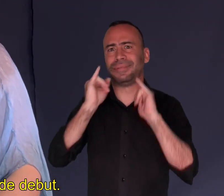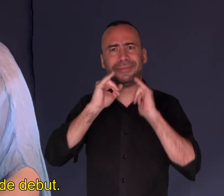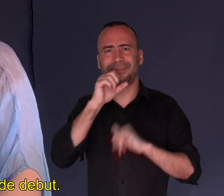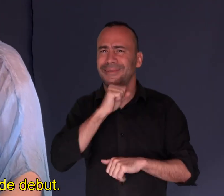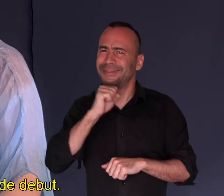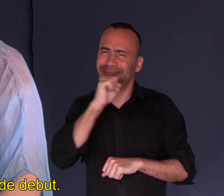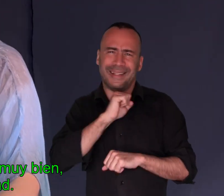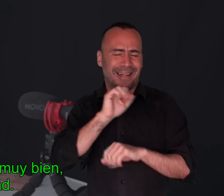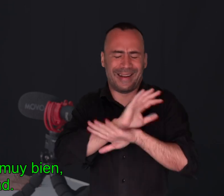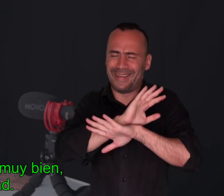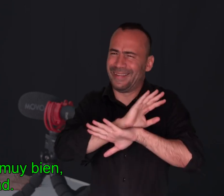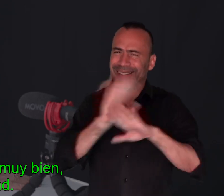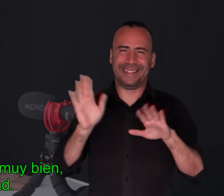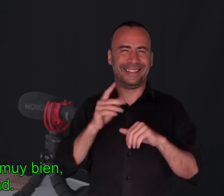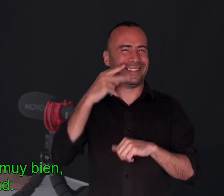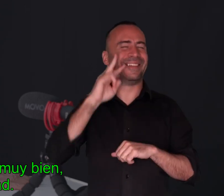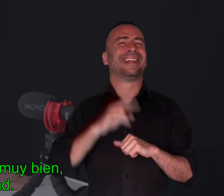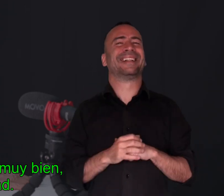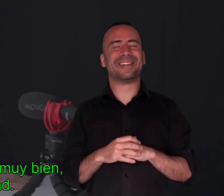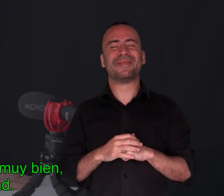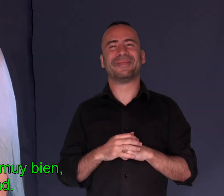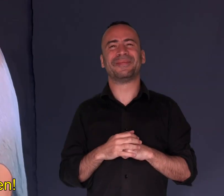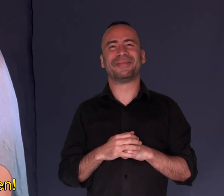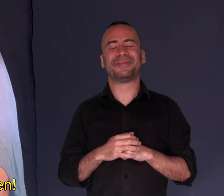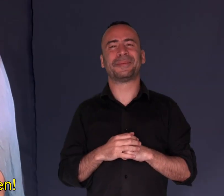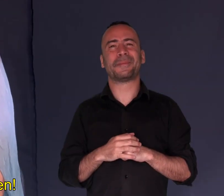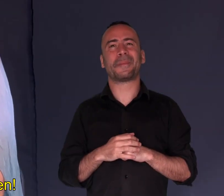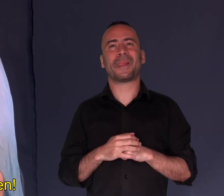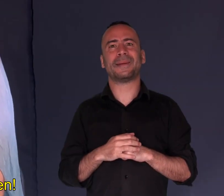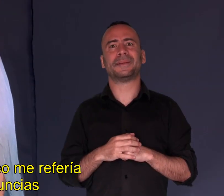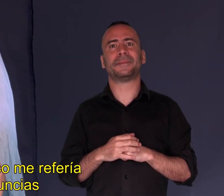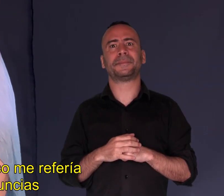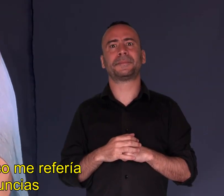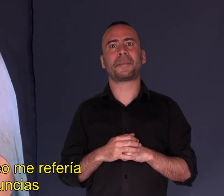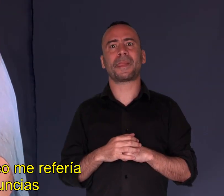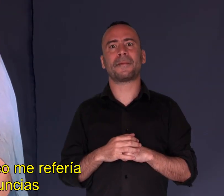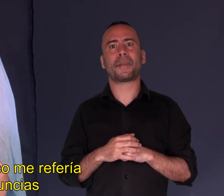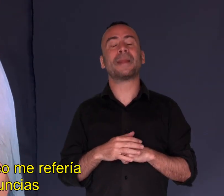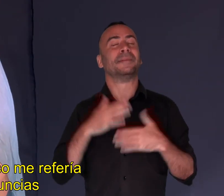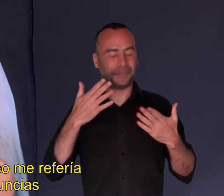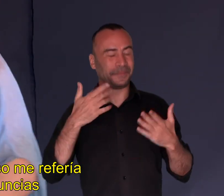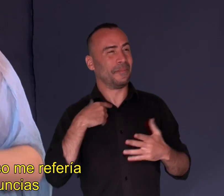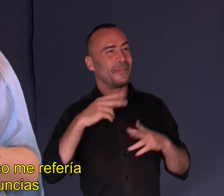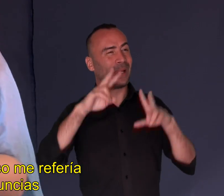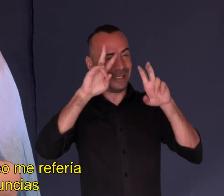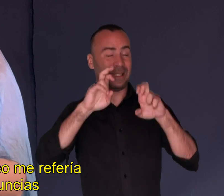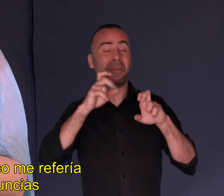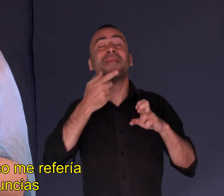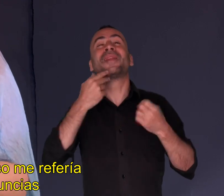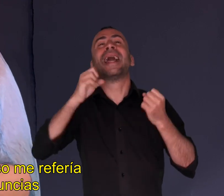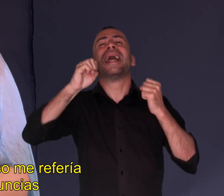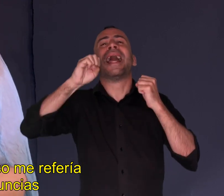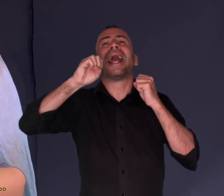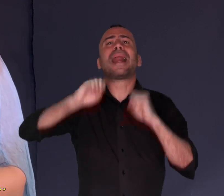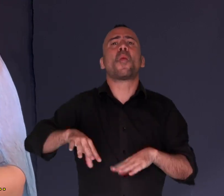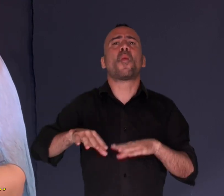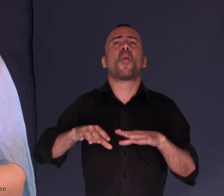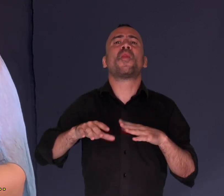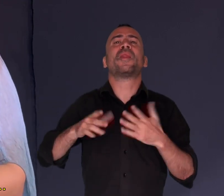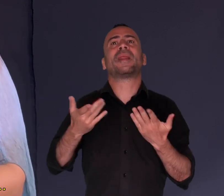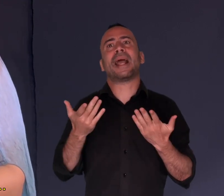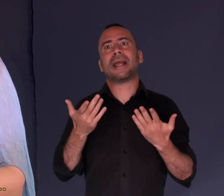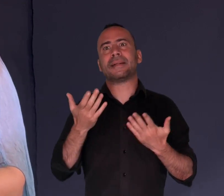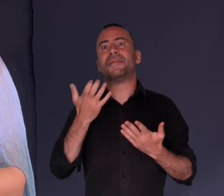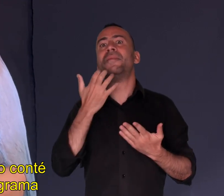de Debut mu sí me lo pasé muy bien la verdad Qué bien buo hemos hablado Bueno claro es que a eso me refería con las renuncias a